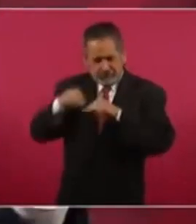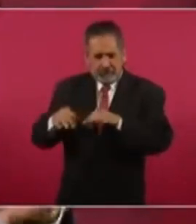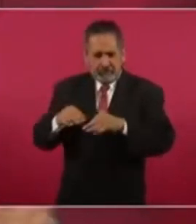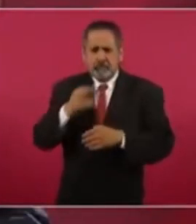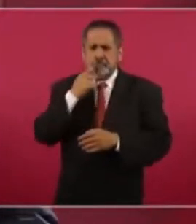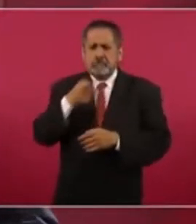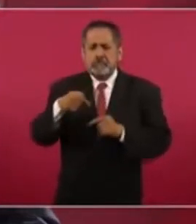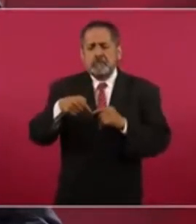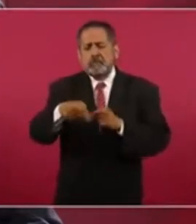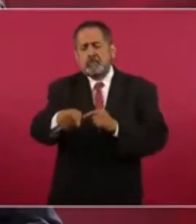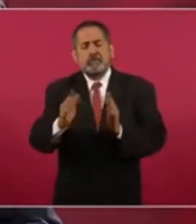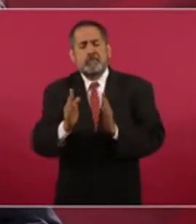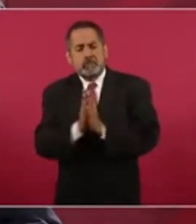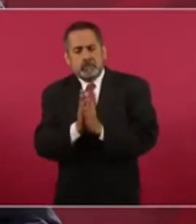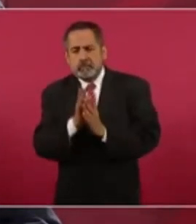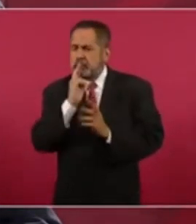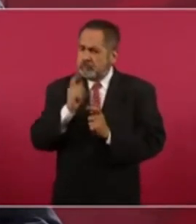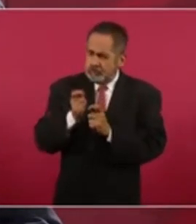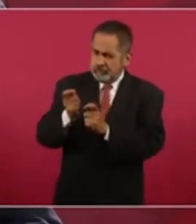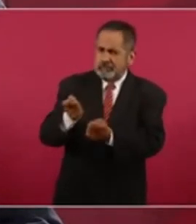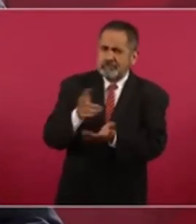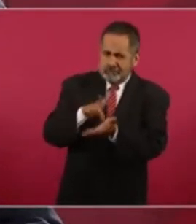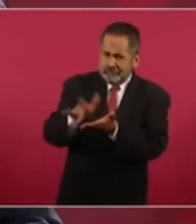holgura en el último tramo de la existencia.